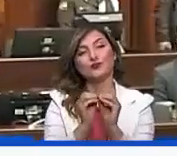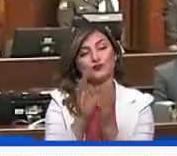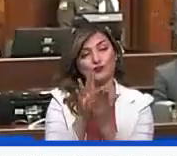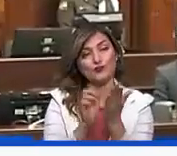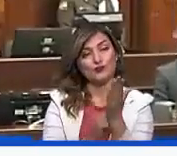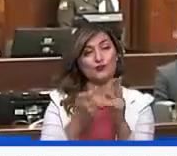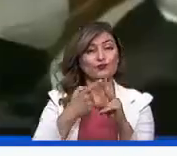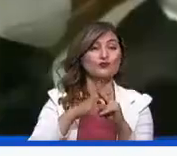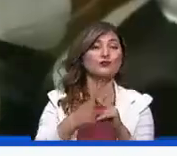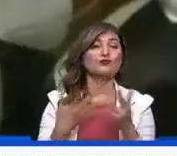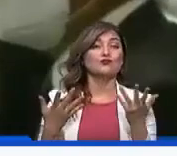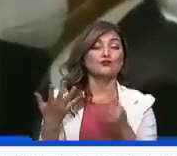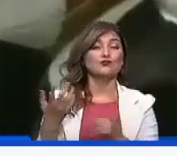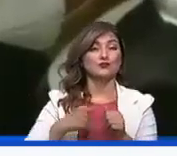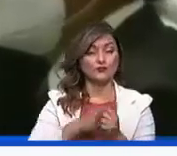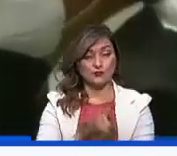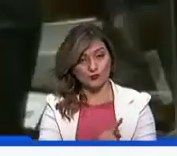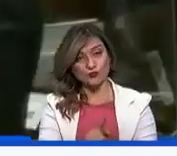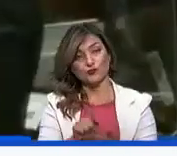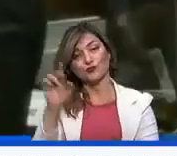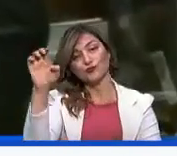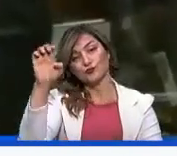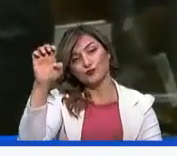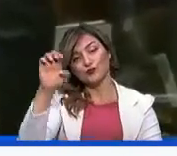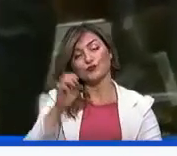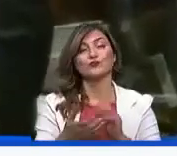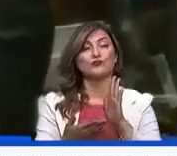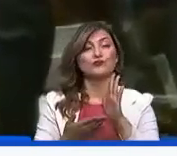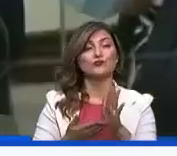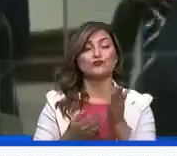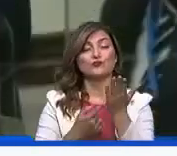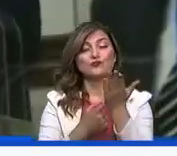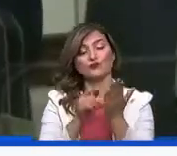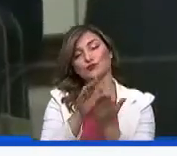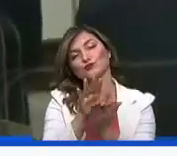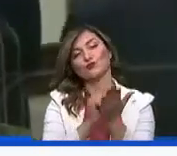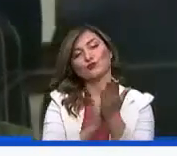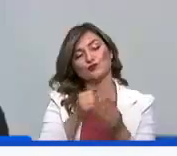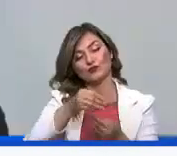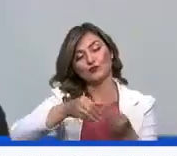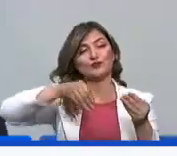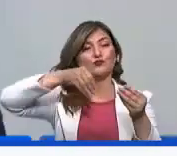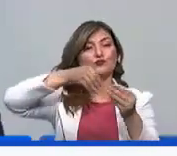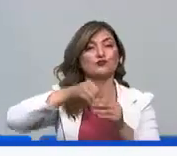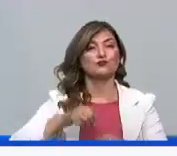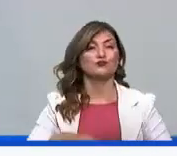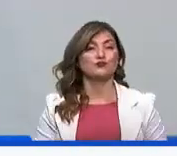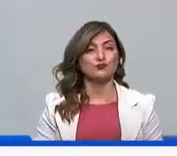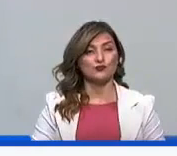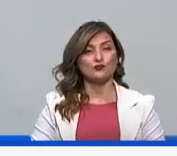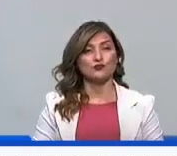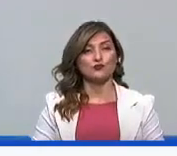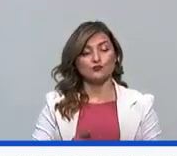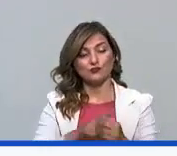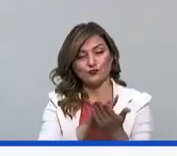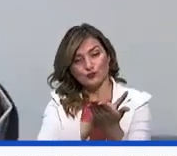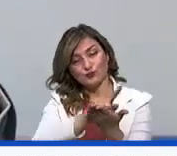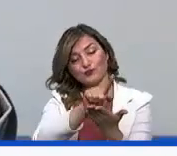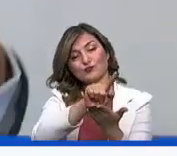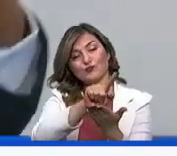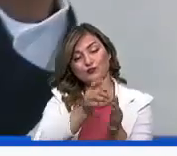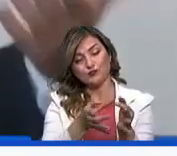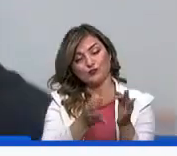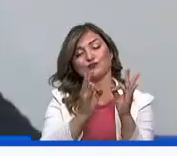que empezarán a llegar desde la primera semana de enero. Por ejemplo, se trata del proyecto de inversiones. Se estaría votando la primera semana de